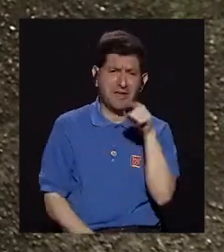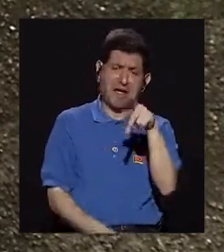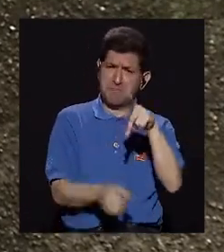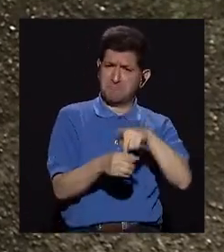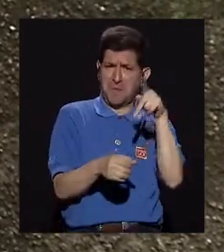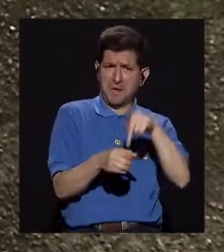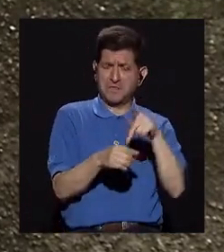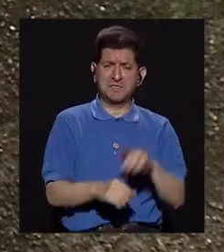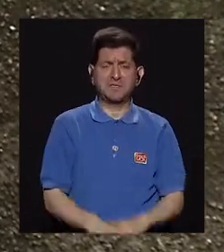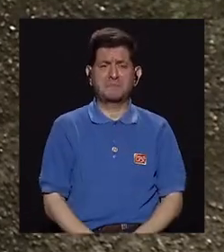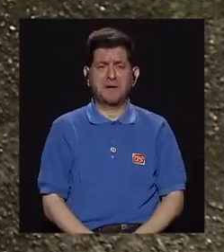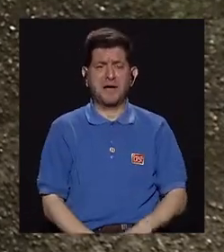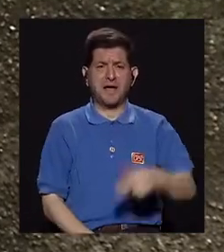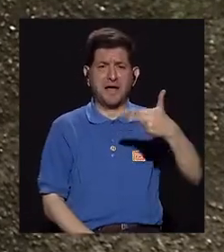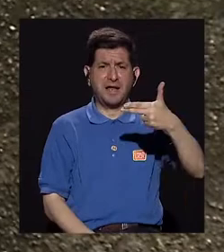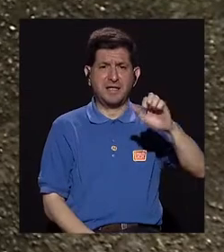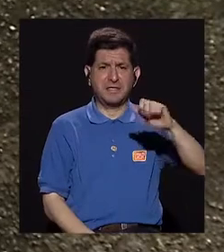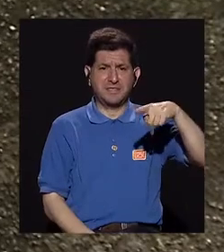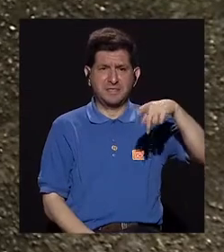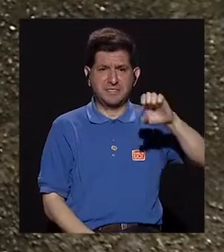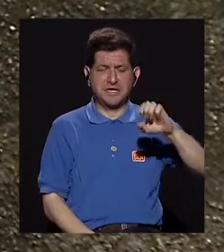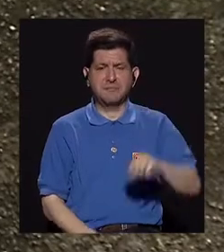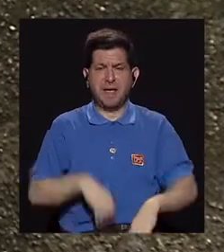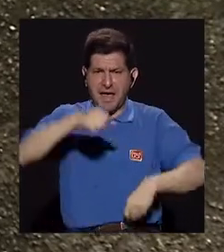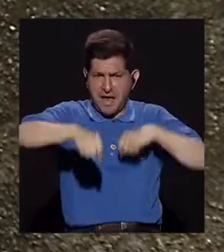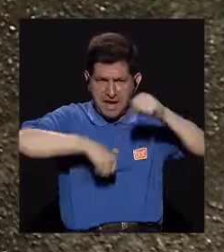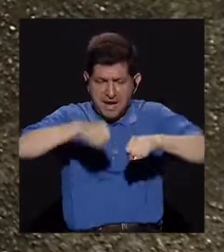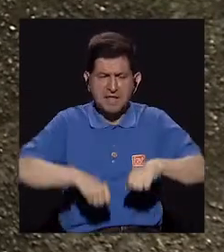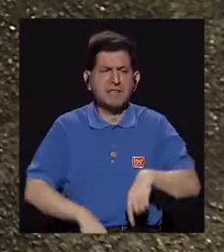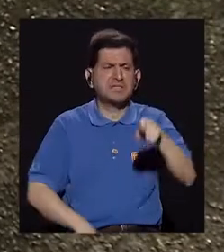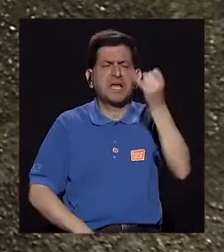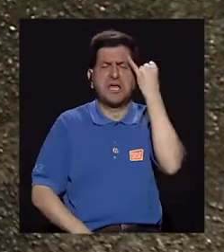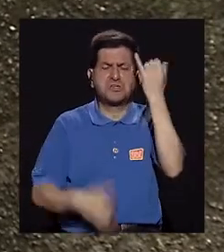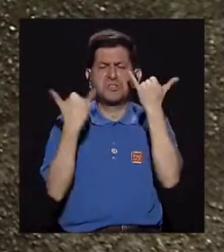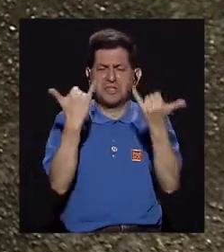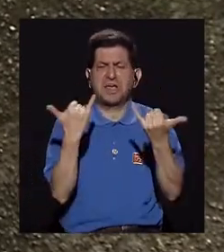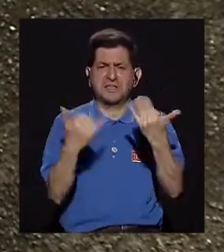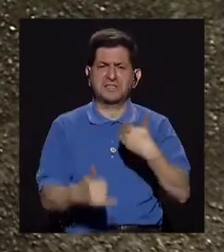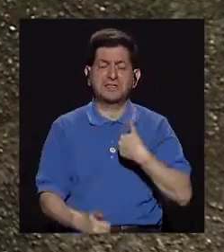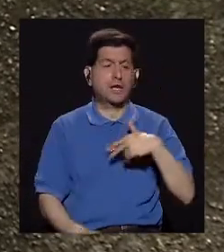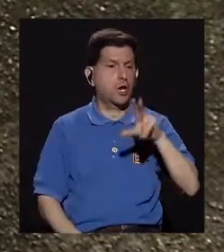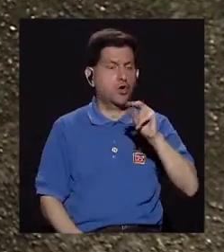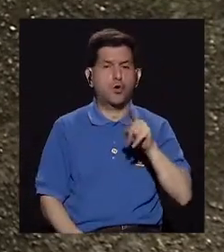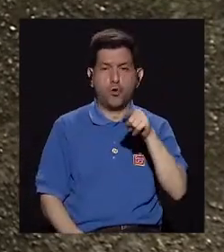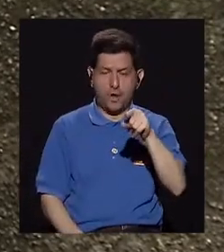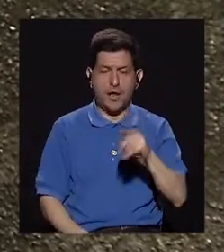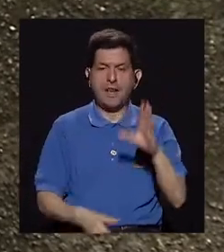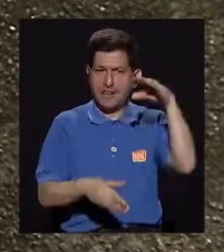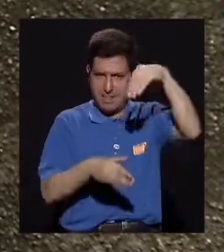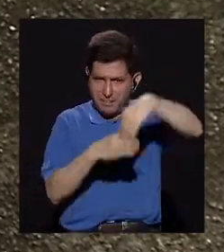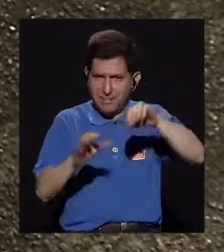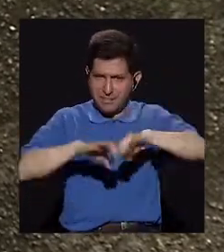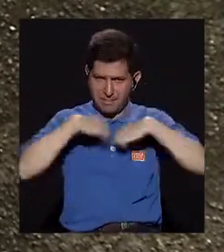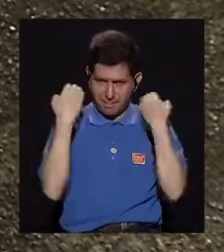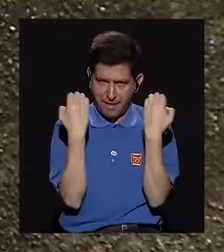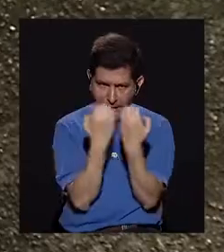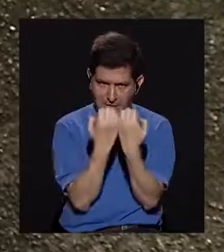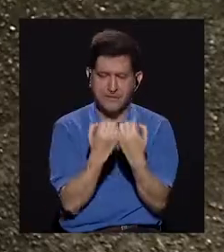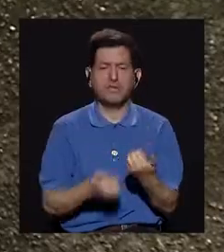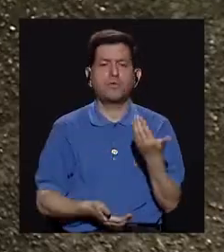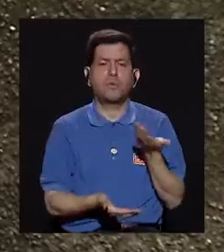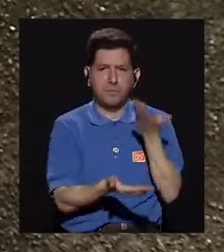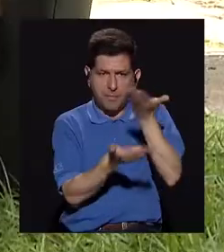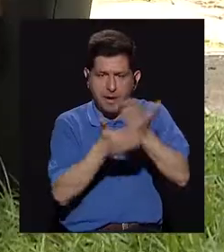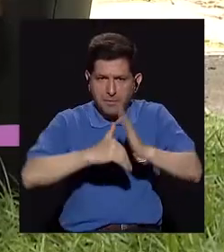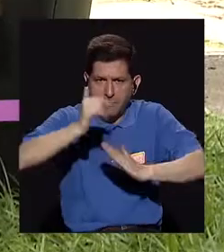va a participar, por ejemplo, Chepecletas, entonces ya Chepecletas viene con una idea de lo que va a hacer, sino que es uno más en el equipo que va a construir